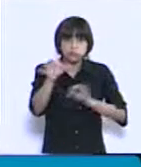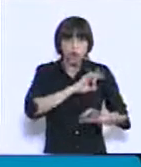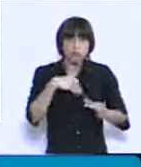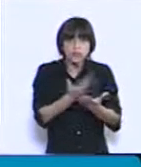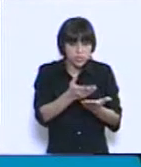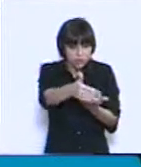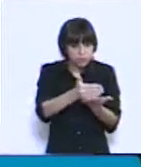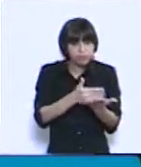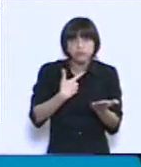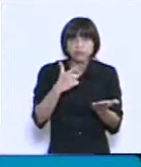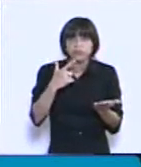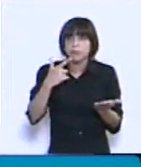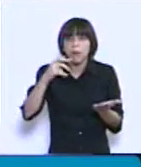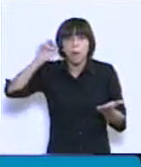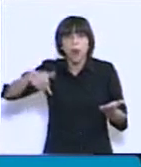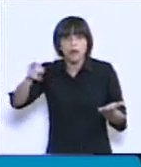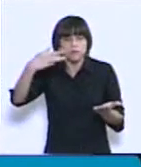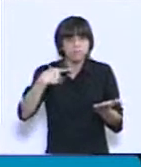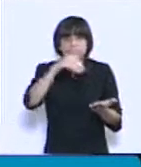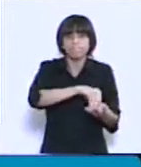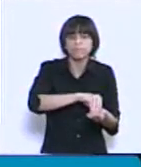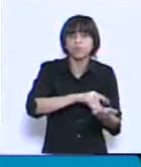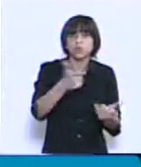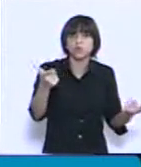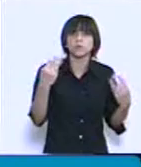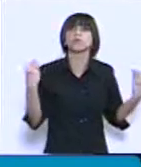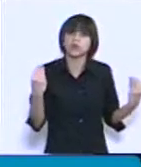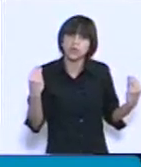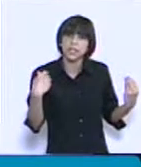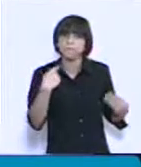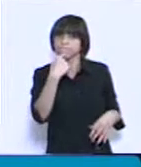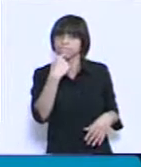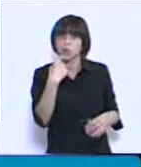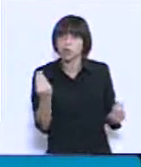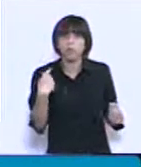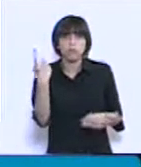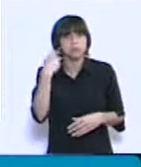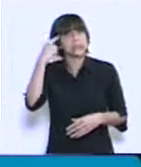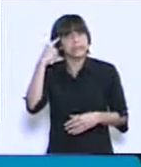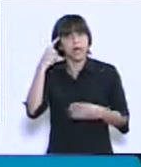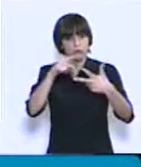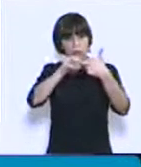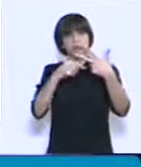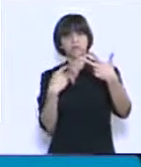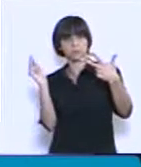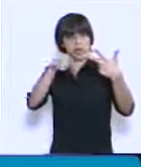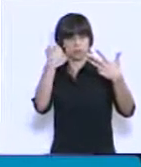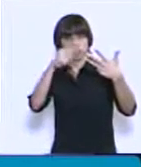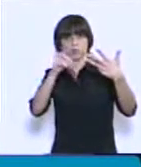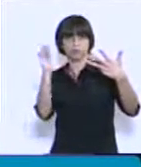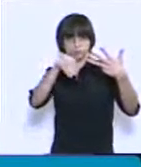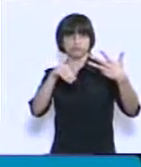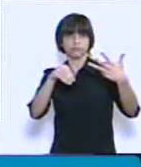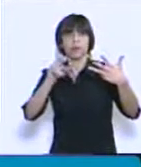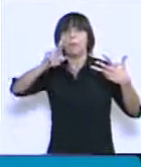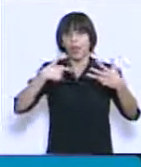ajuste, en la movilidad previsional, que esté incluido en el artículo 1. Eso